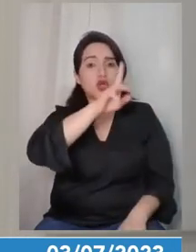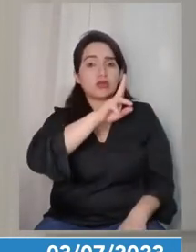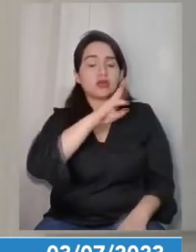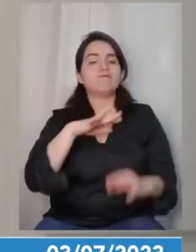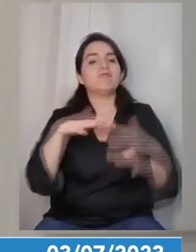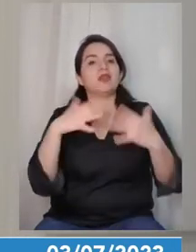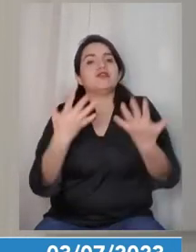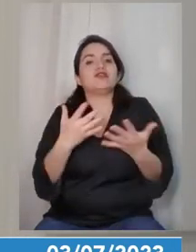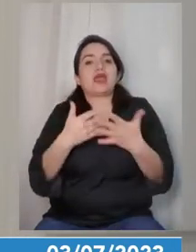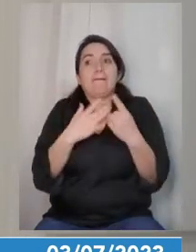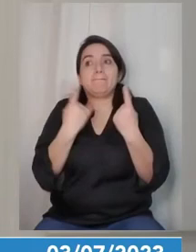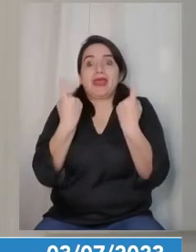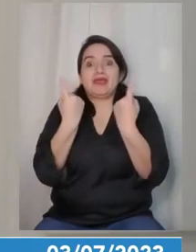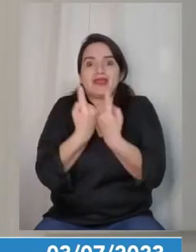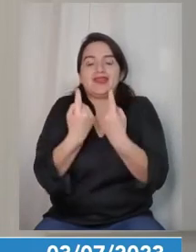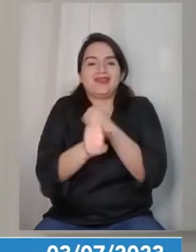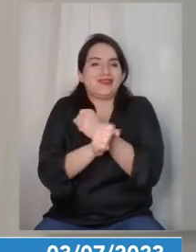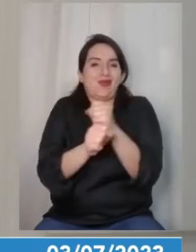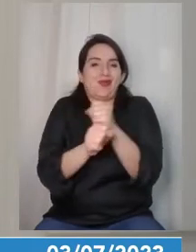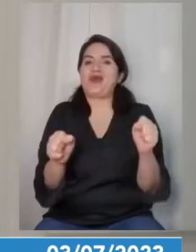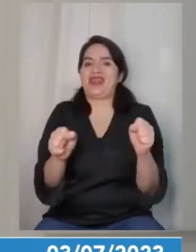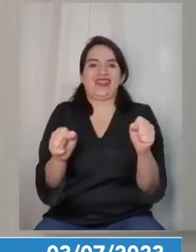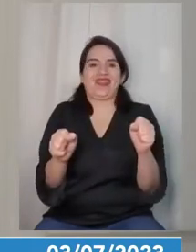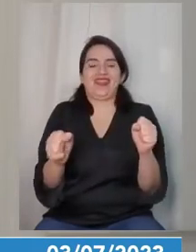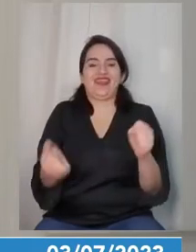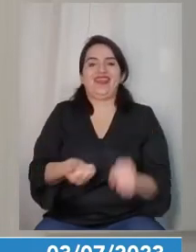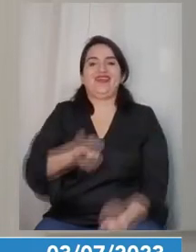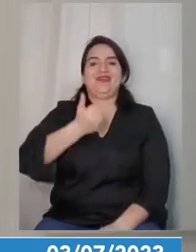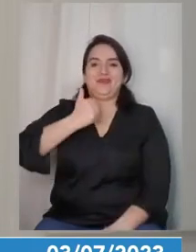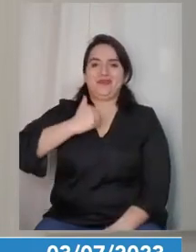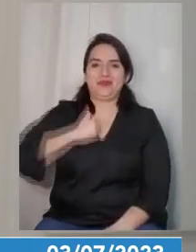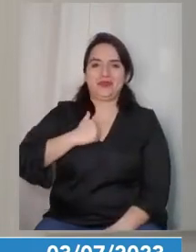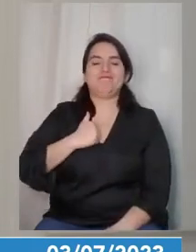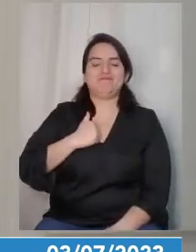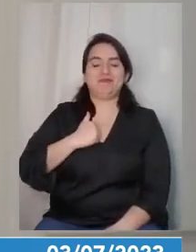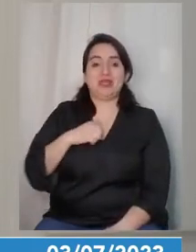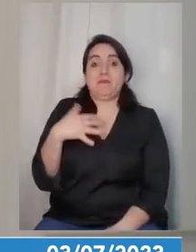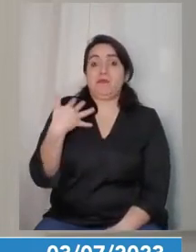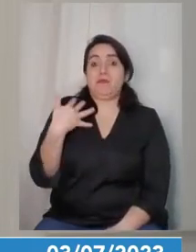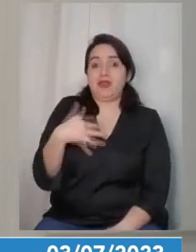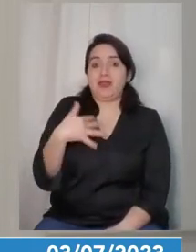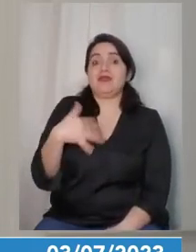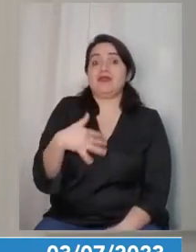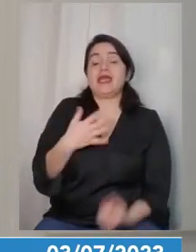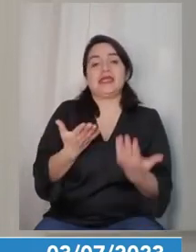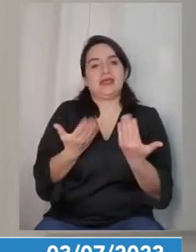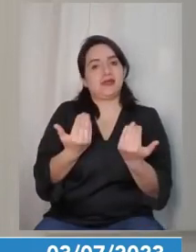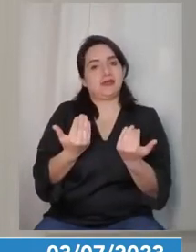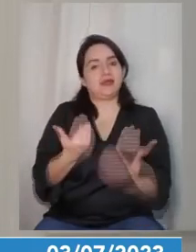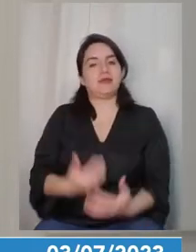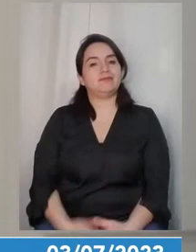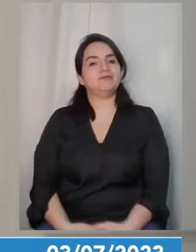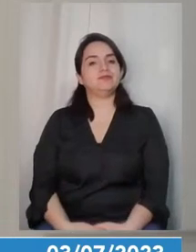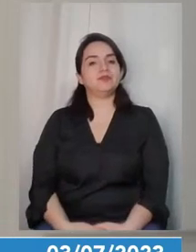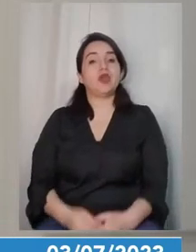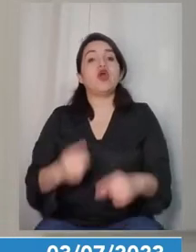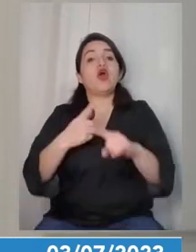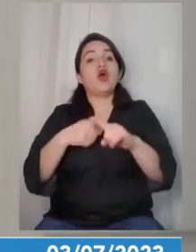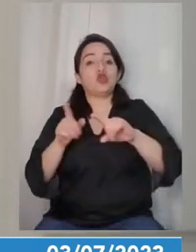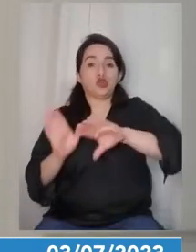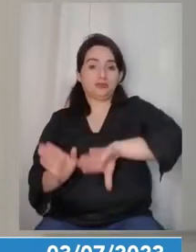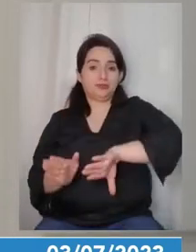poder ser tomada en consideración con la relevancia que se necesita. Y por otro lado, que sea un lugar